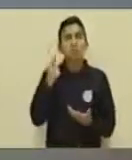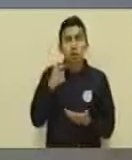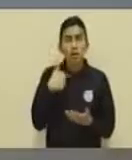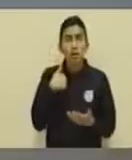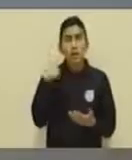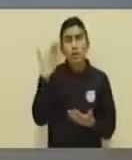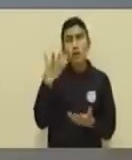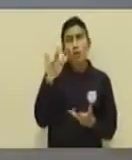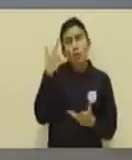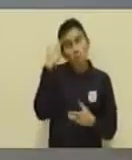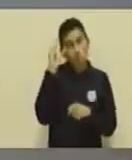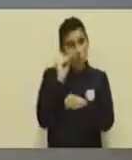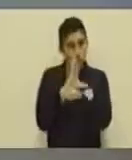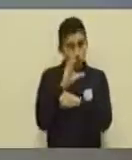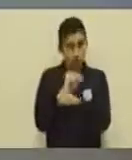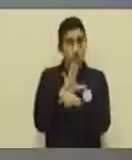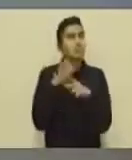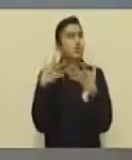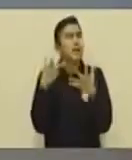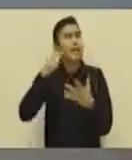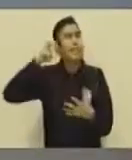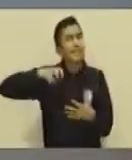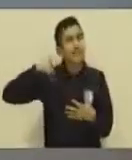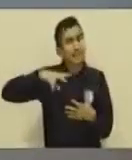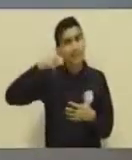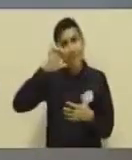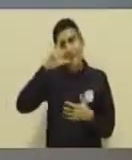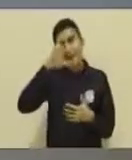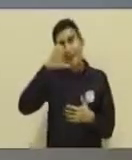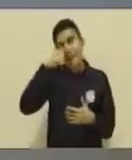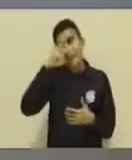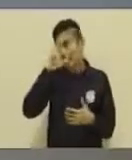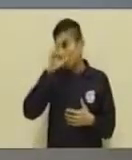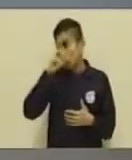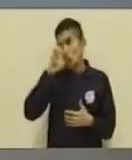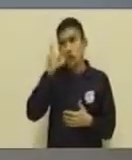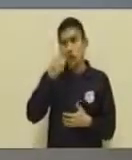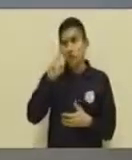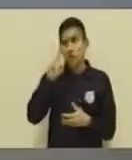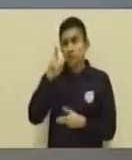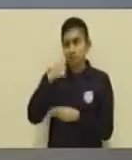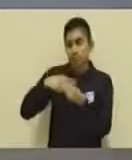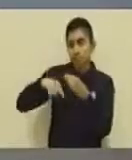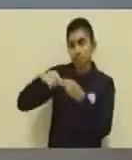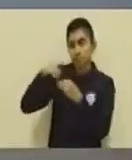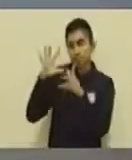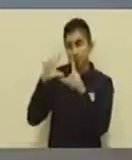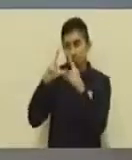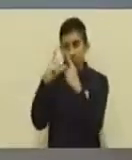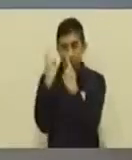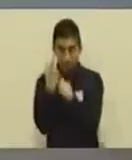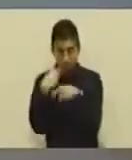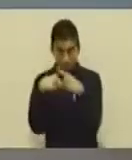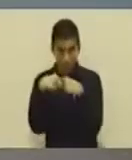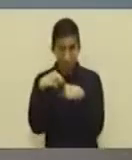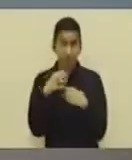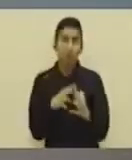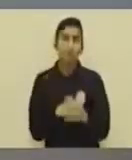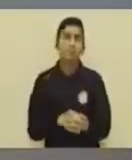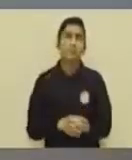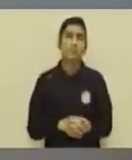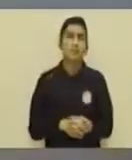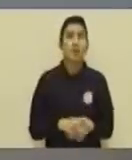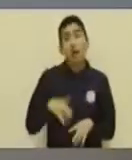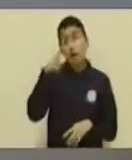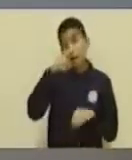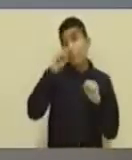es el que nos va a servir como referencia, porque representa esos electrones que están girando alrededor del núcleo del átomo de este elemento.